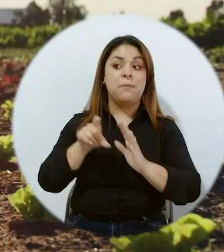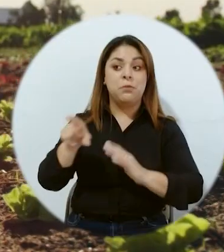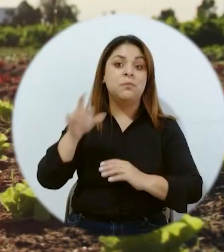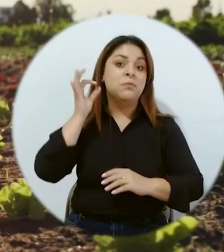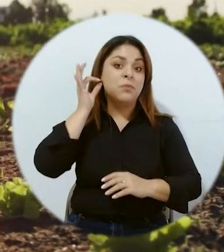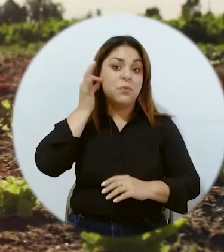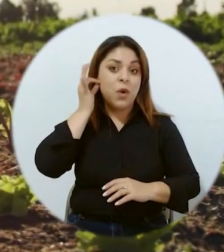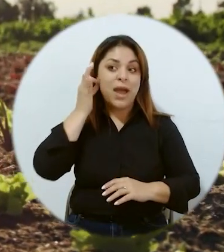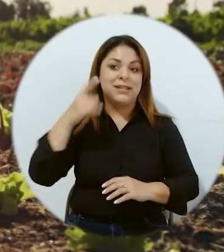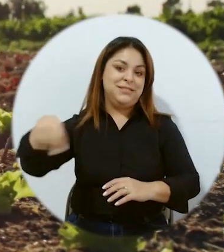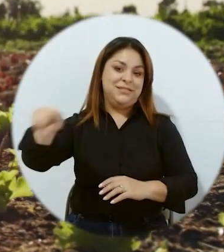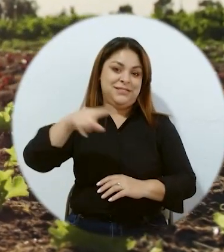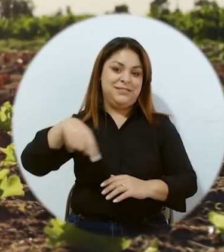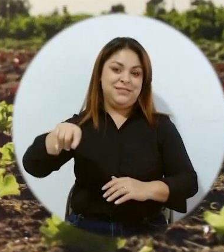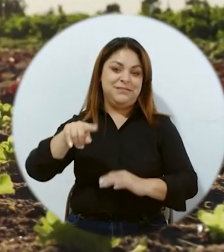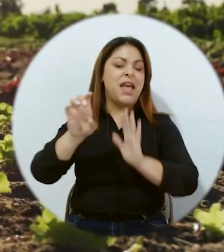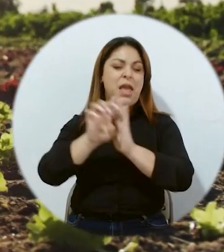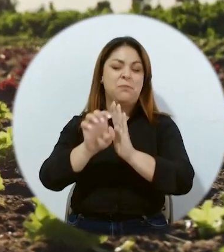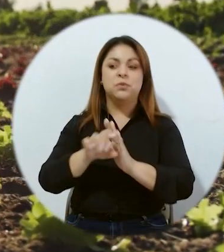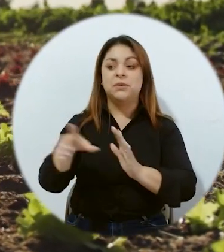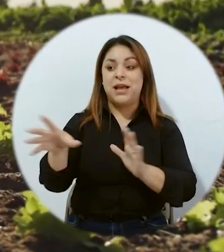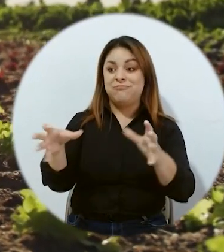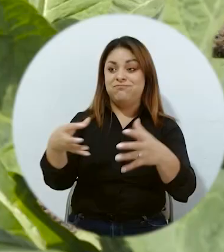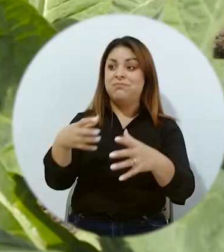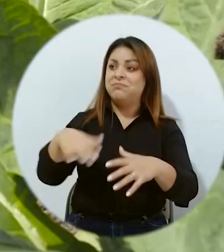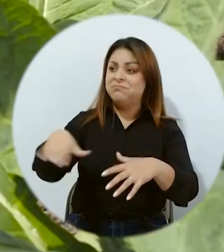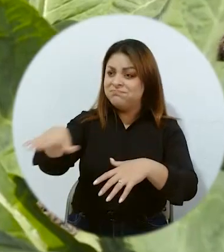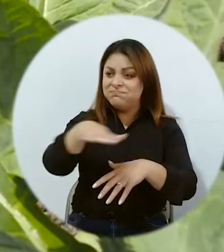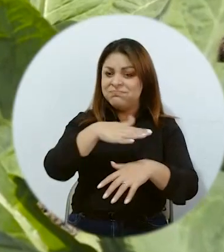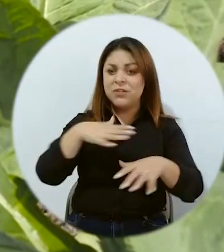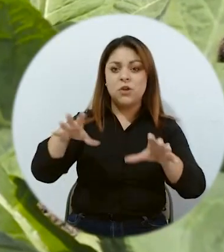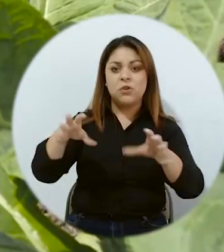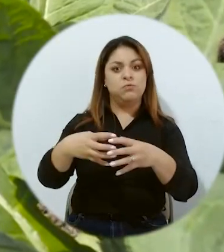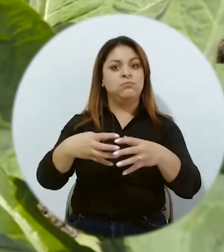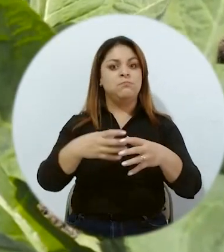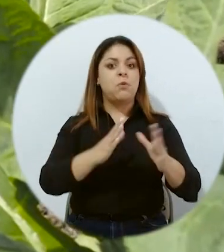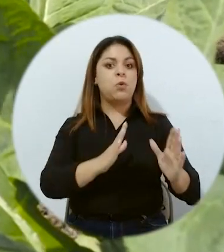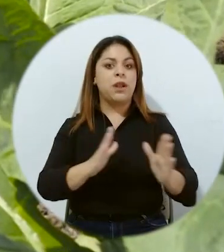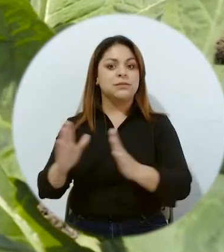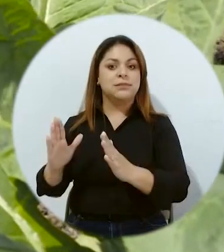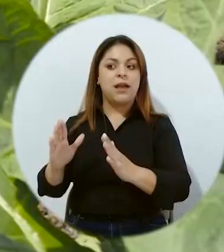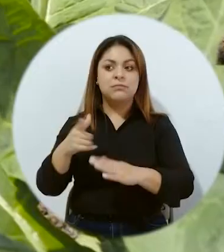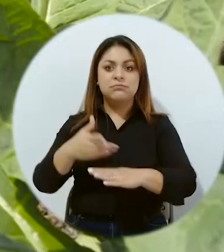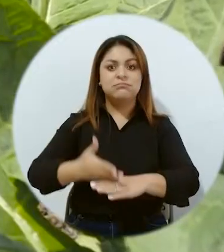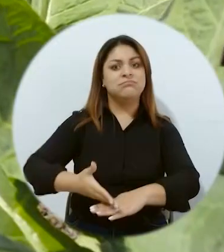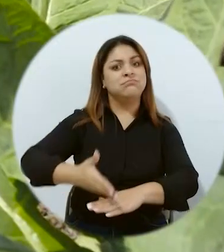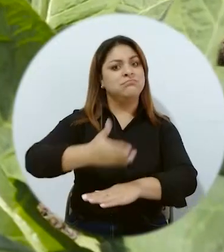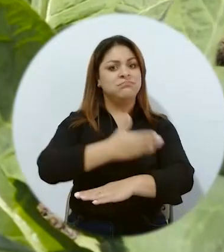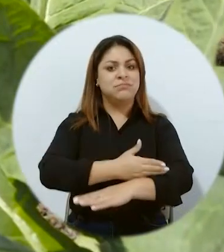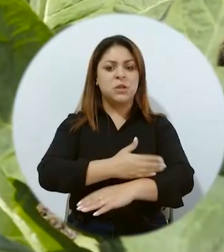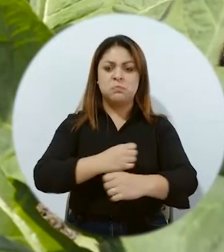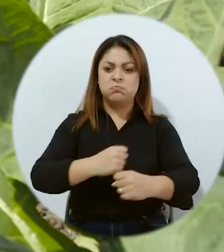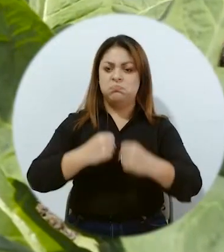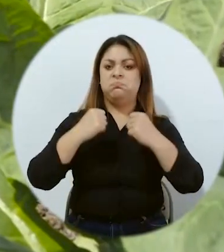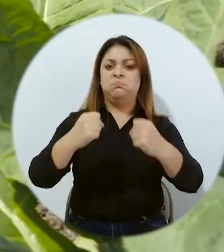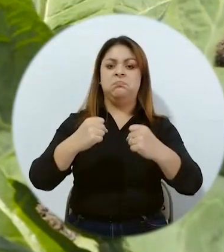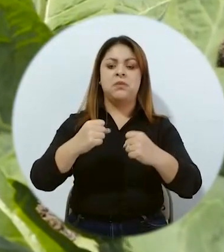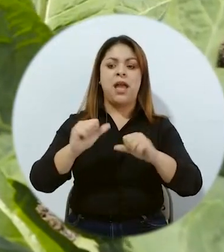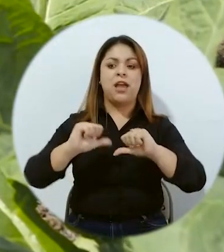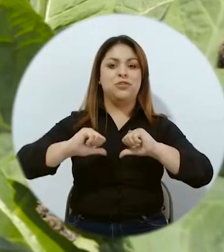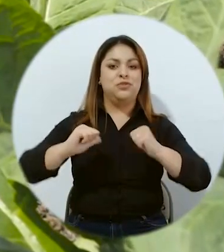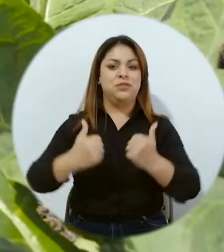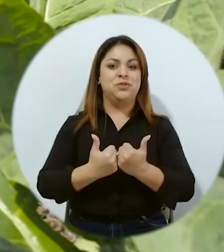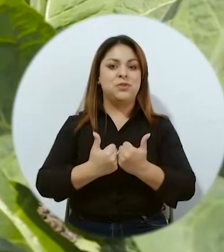las mujeres de la zona se han organizado y han avanzado, ¿verdad?, en consolidarse como